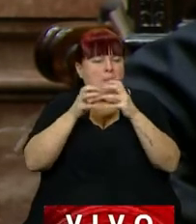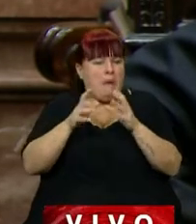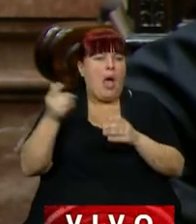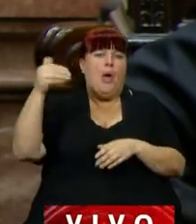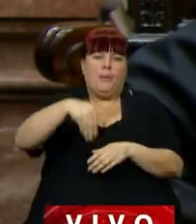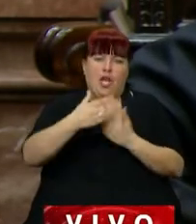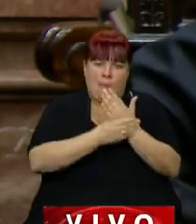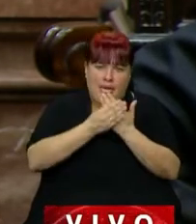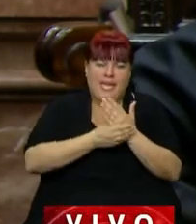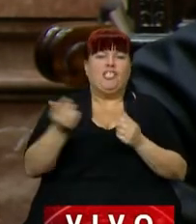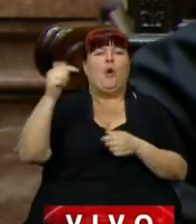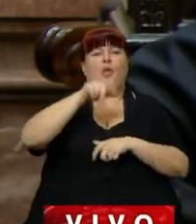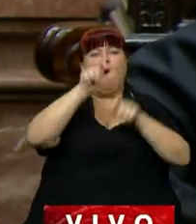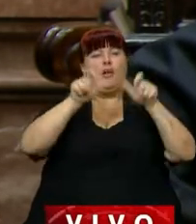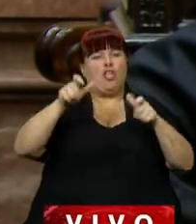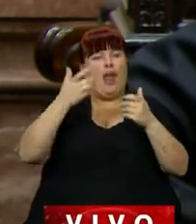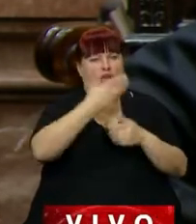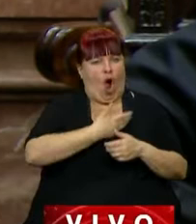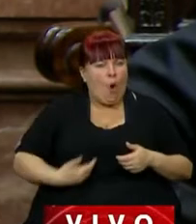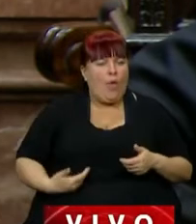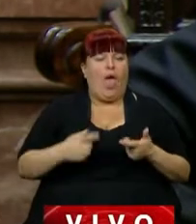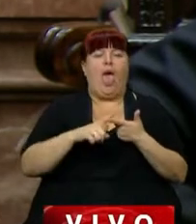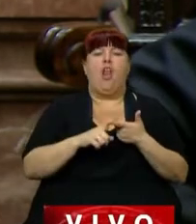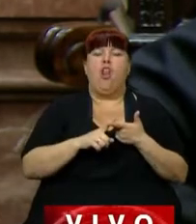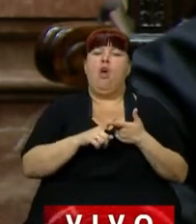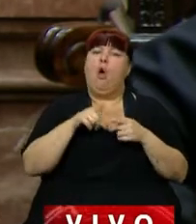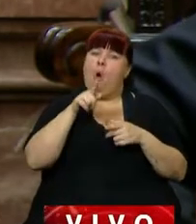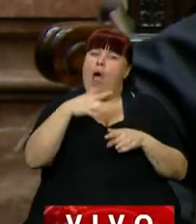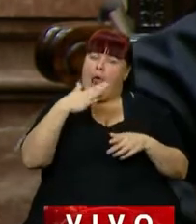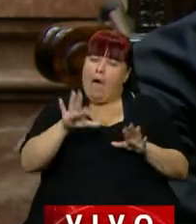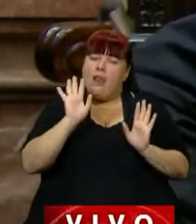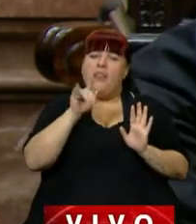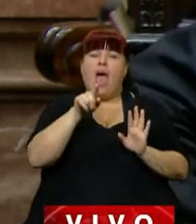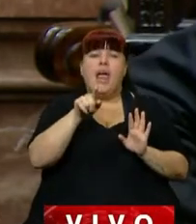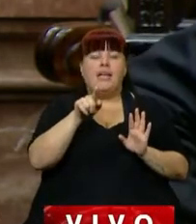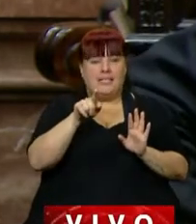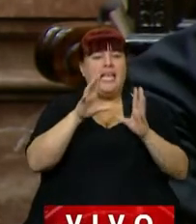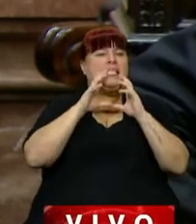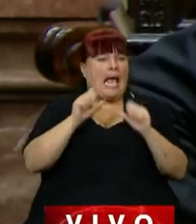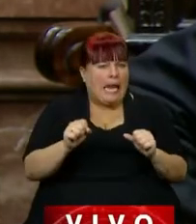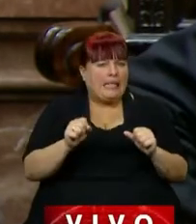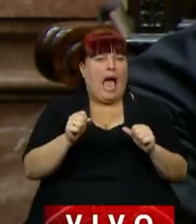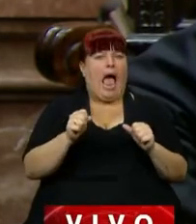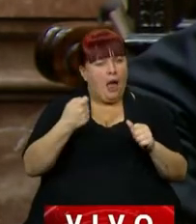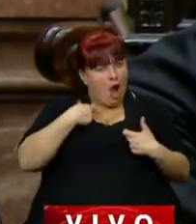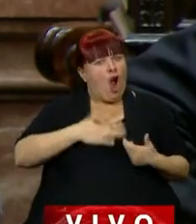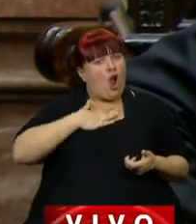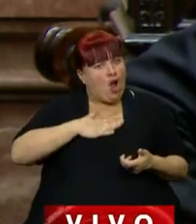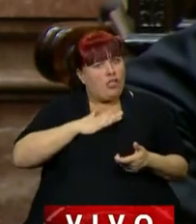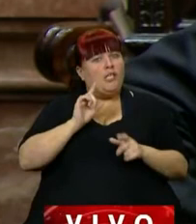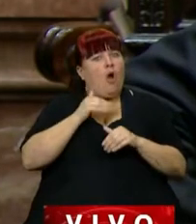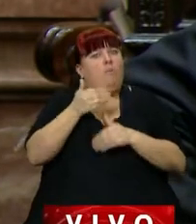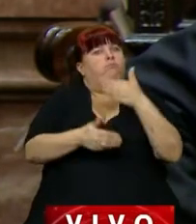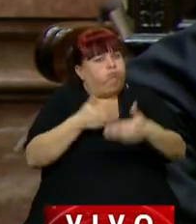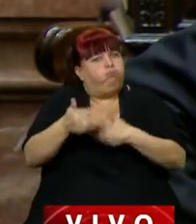Vino el ministro, vinieron funcionarios. Eso, la verdad que los secretarios nos pone contentos, es un